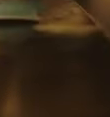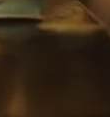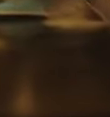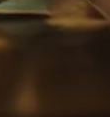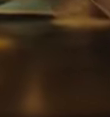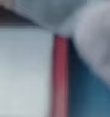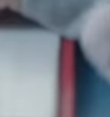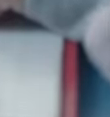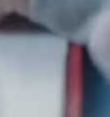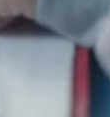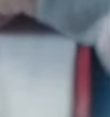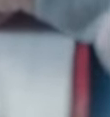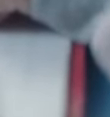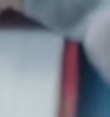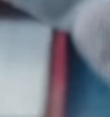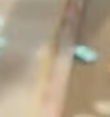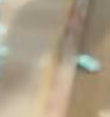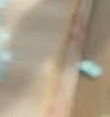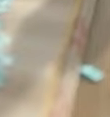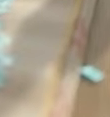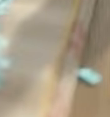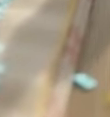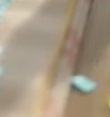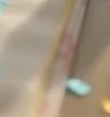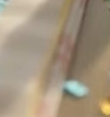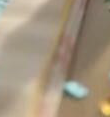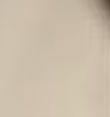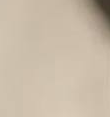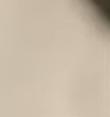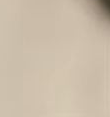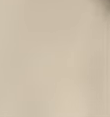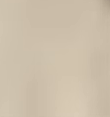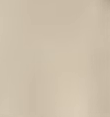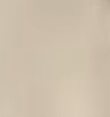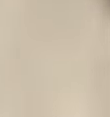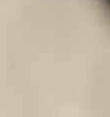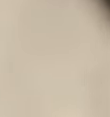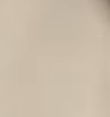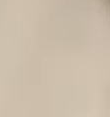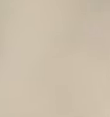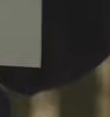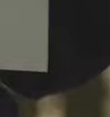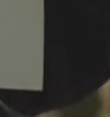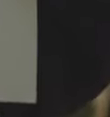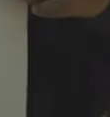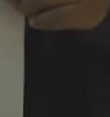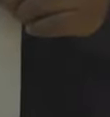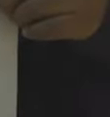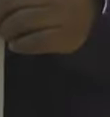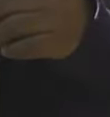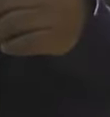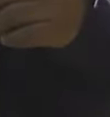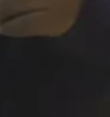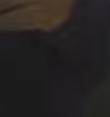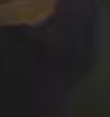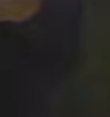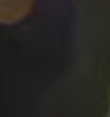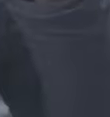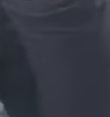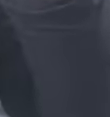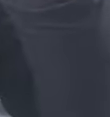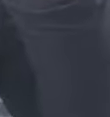LRA Radio Nacional y LS82 Canal 7, Televisión Pública Argentina, junto a todas las emisoras que integran la cadena nacional